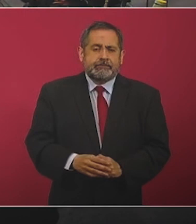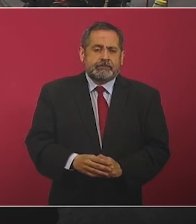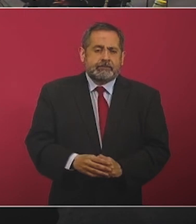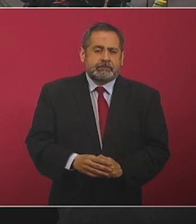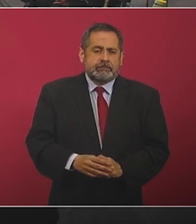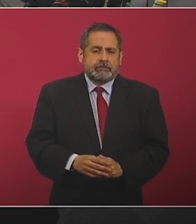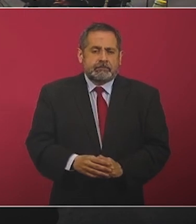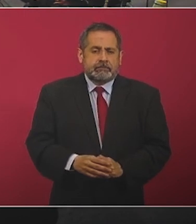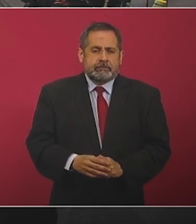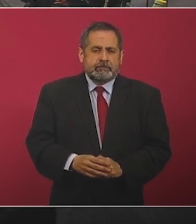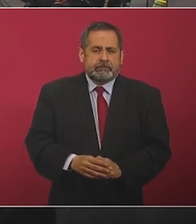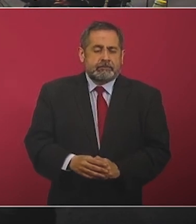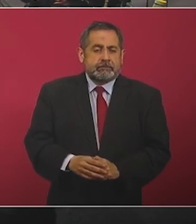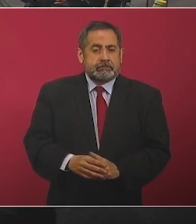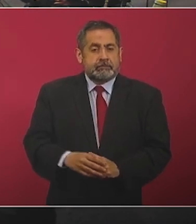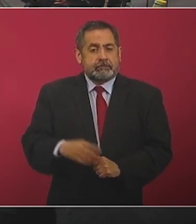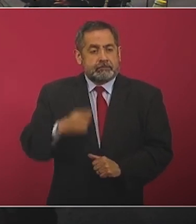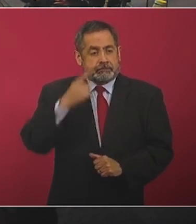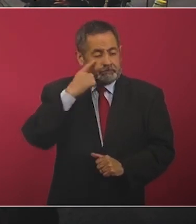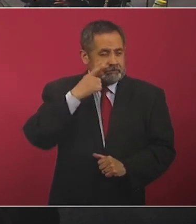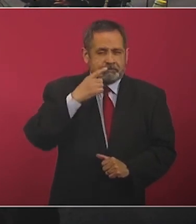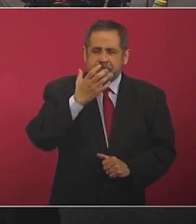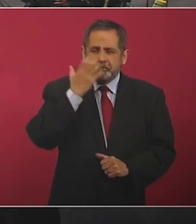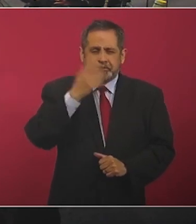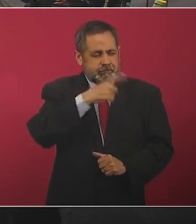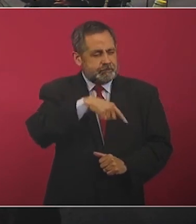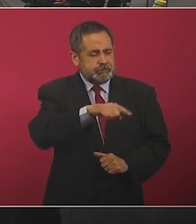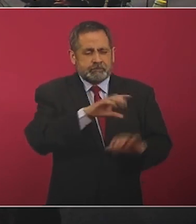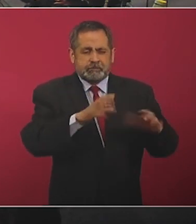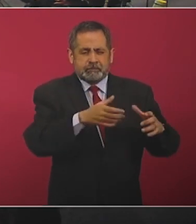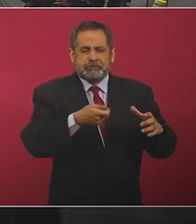Por lo general, el conservadurismo, la derecha,